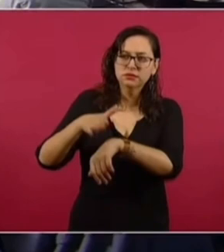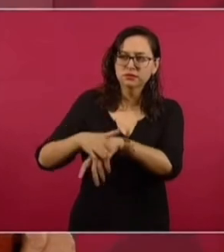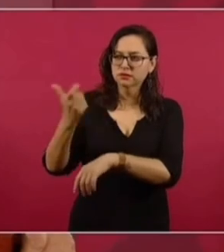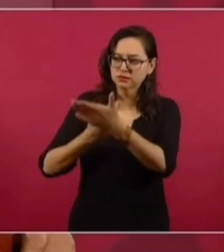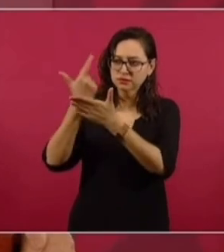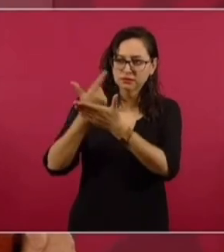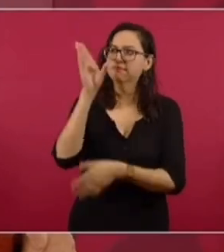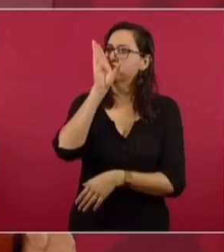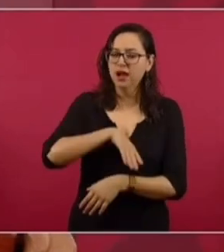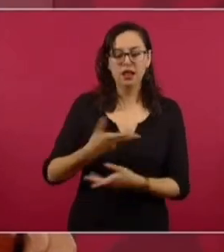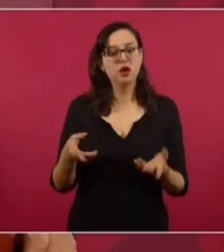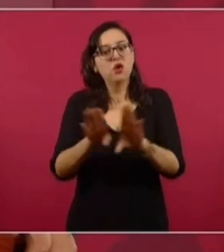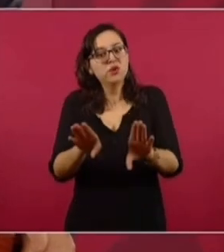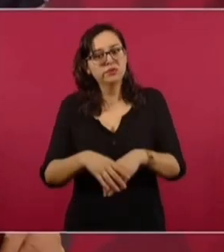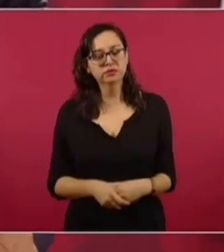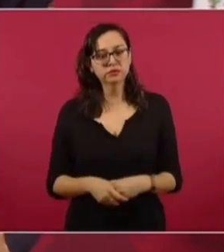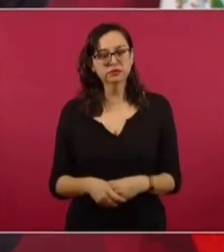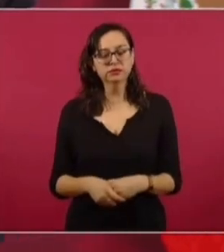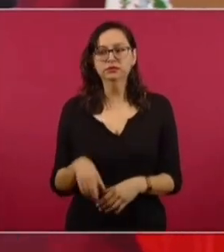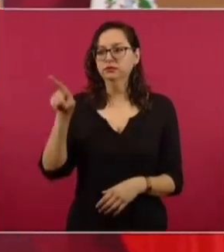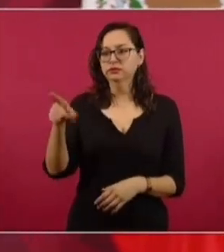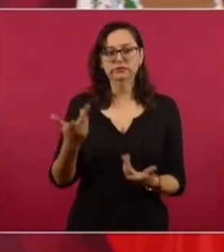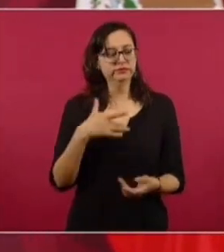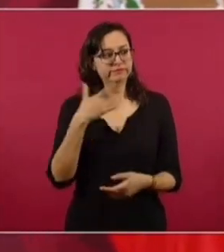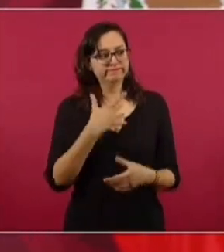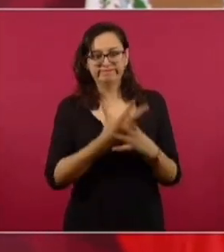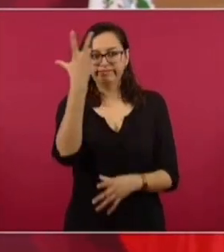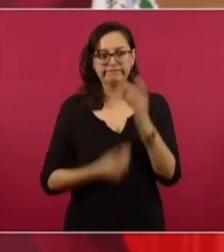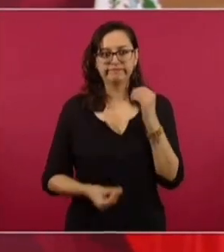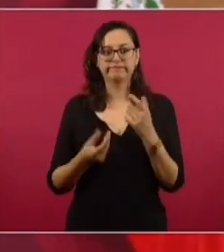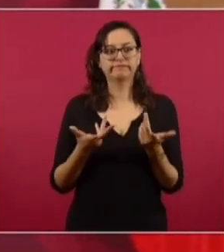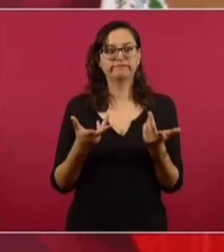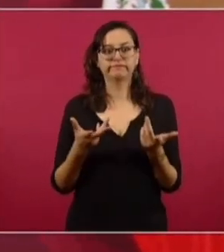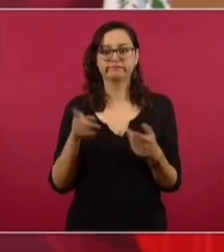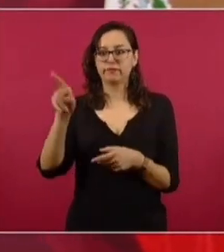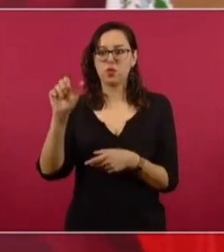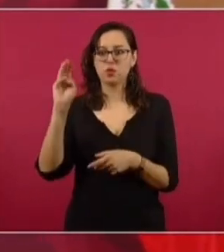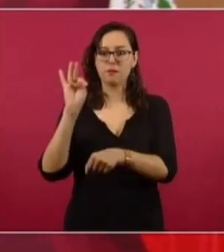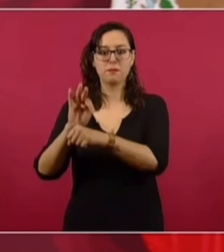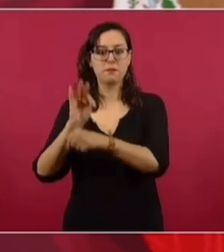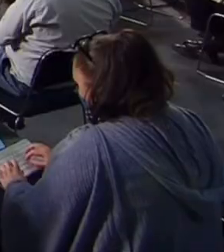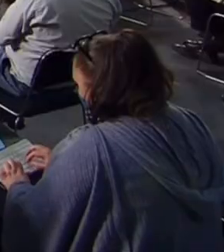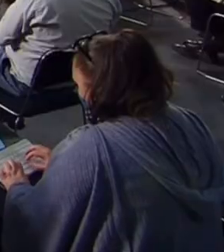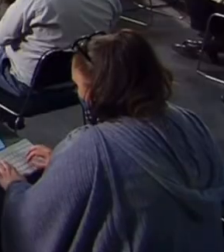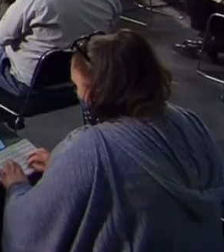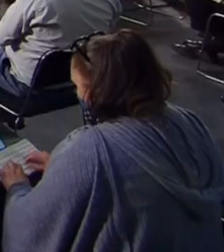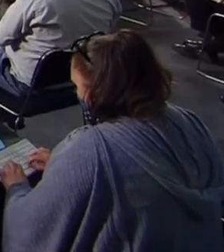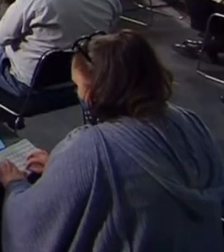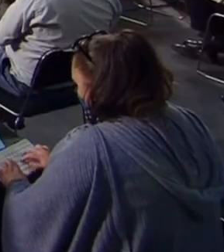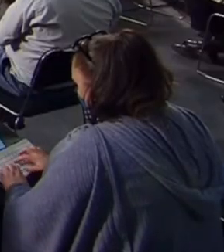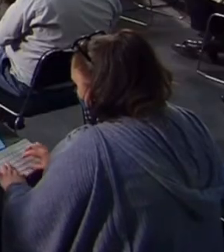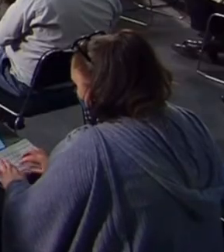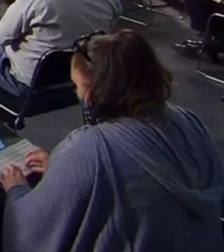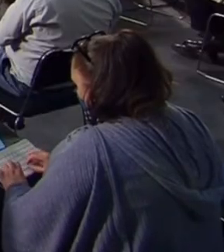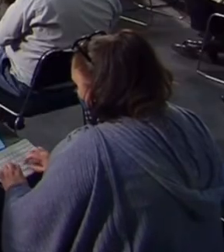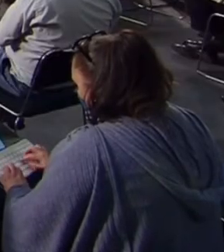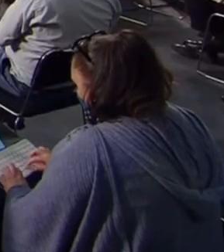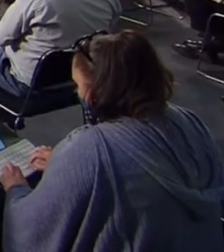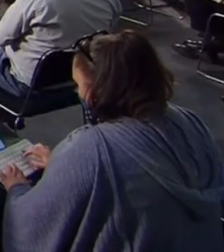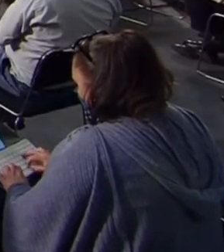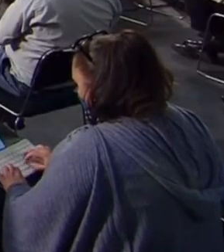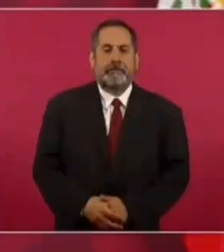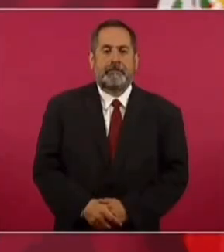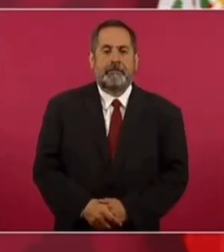una institución y se va a la UNAM como premio? Entonces, o esto, ¿no? Estás